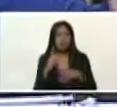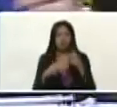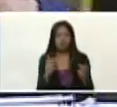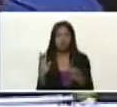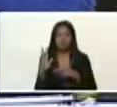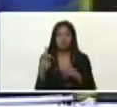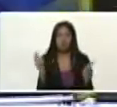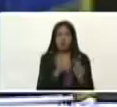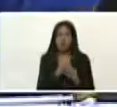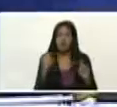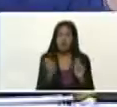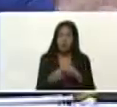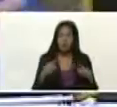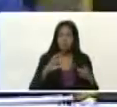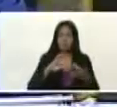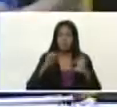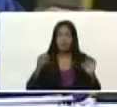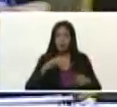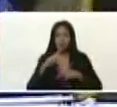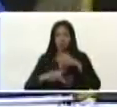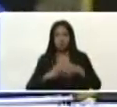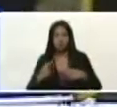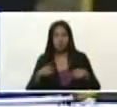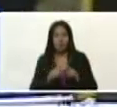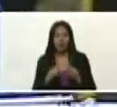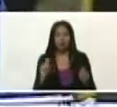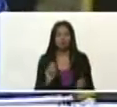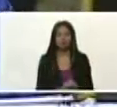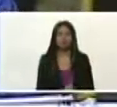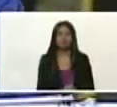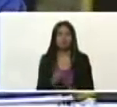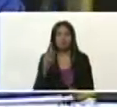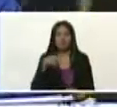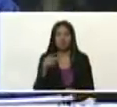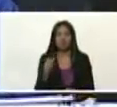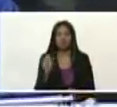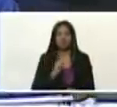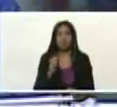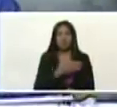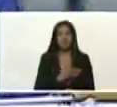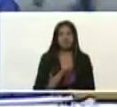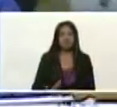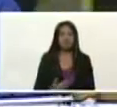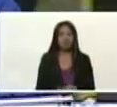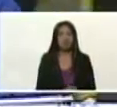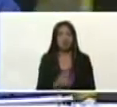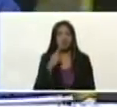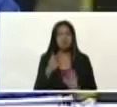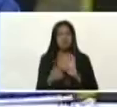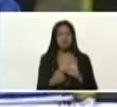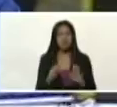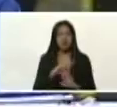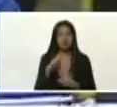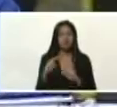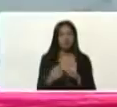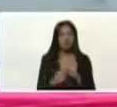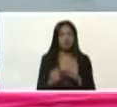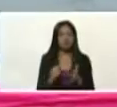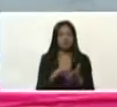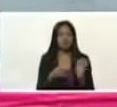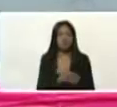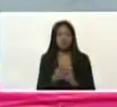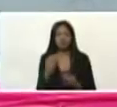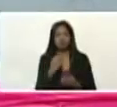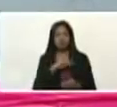compras a mí. El encadenamiento productivo comercial, correcto. Así es, presidente. Y es la muestra concreta de que cuando hacemos